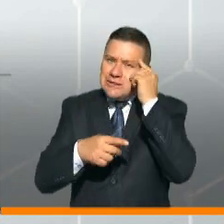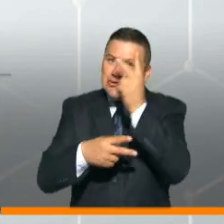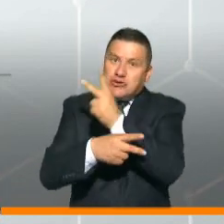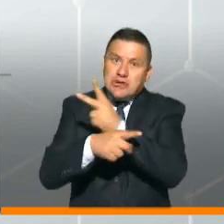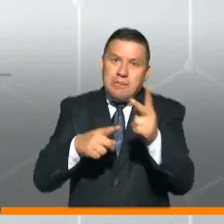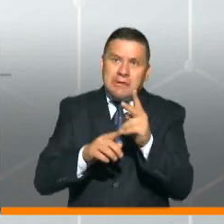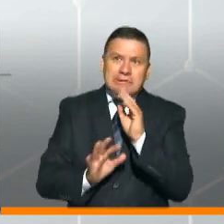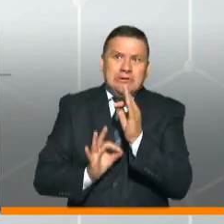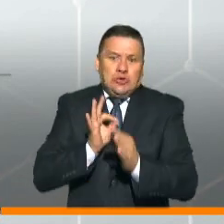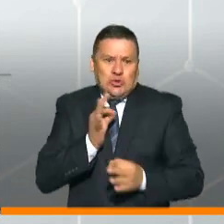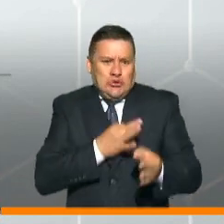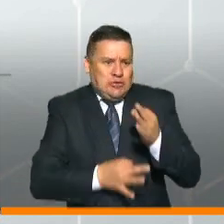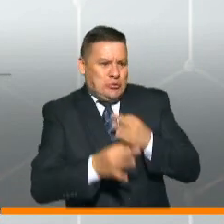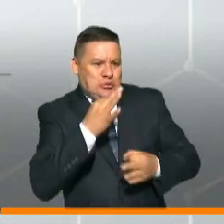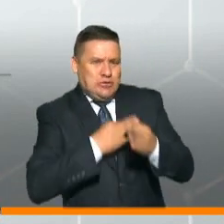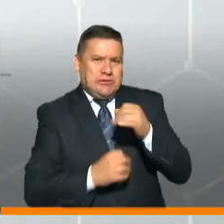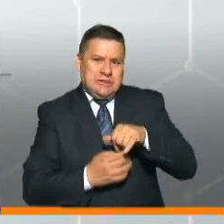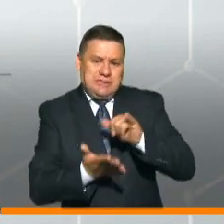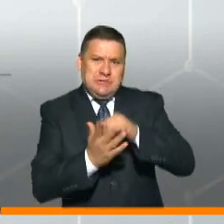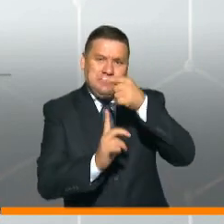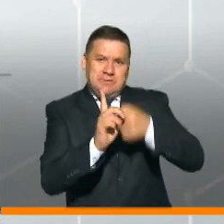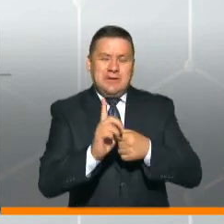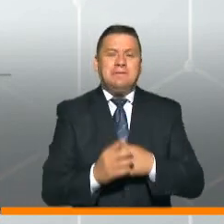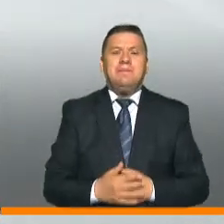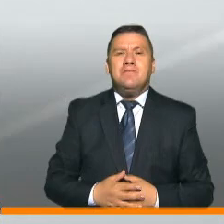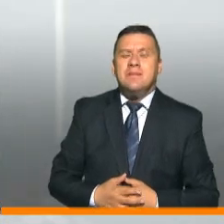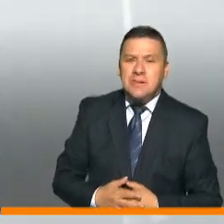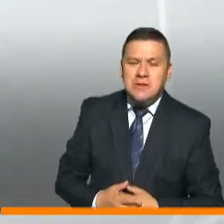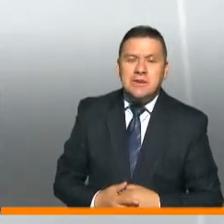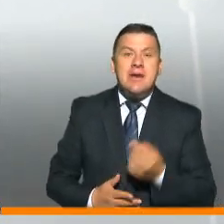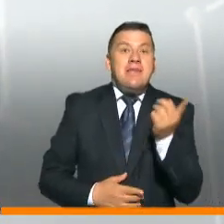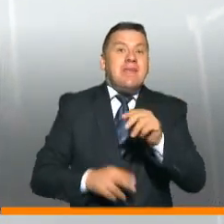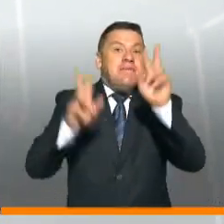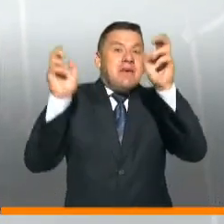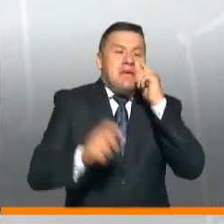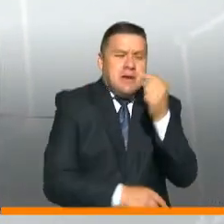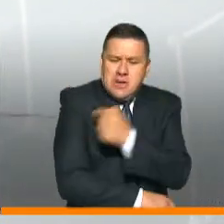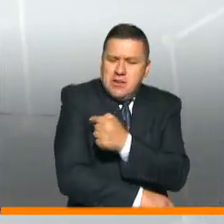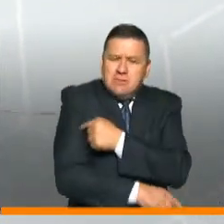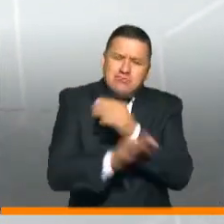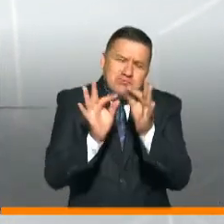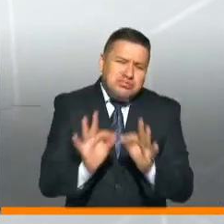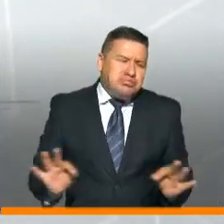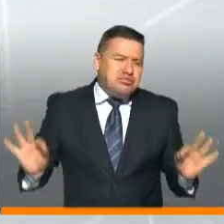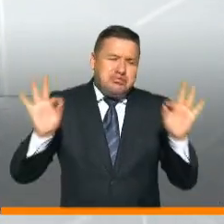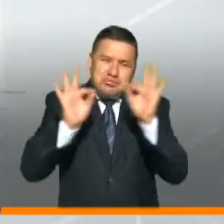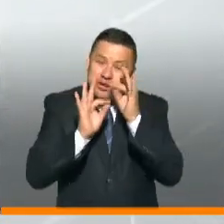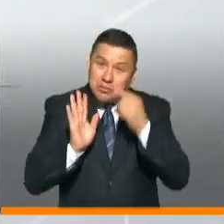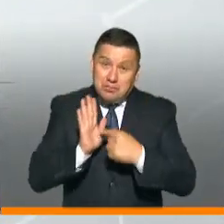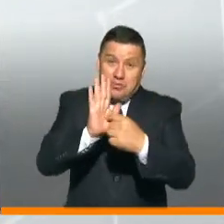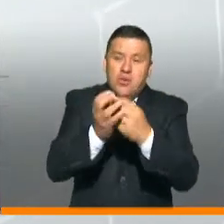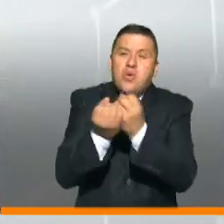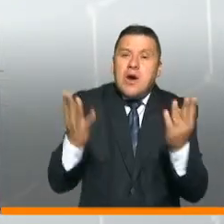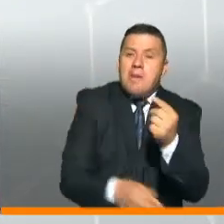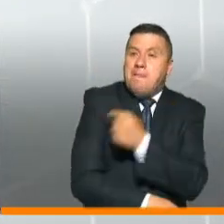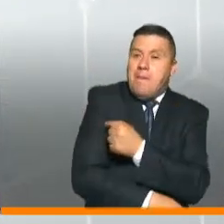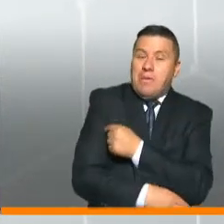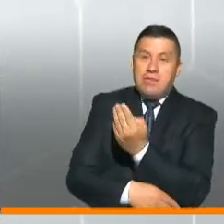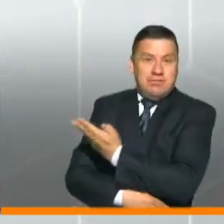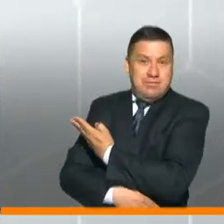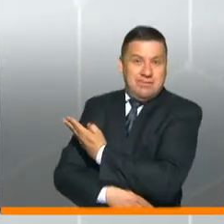dos semanas de este mes. También en cuanto a vacunación, muy importante también mostrar